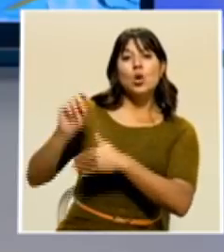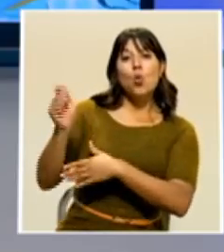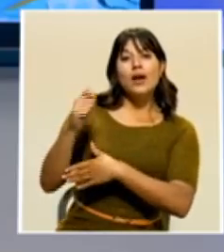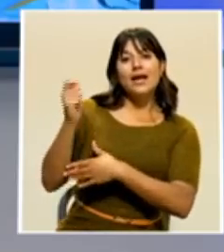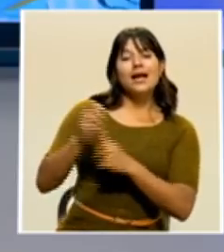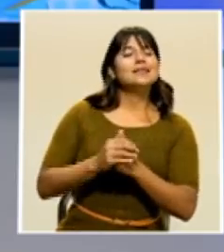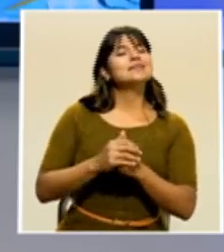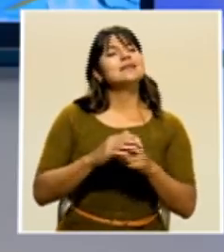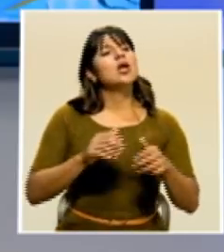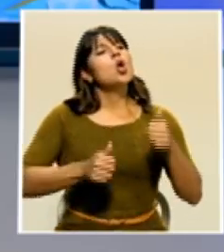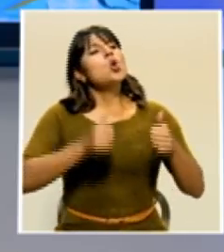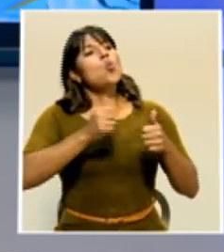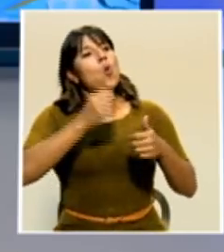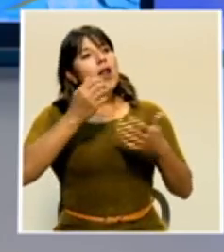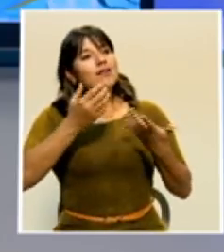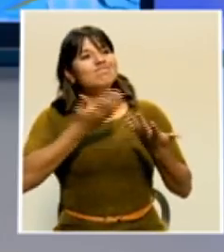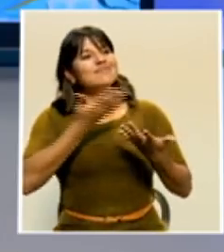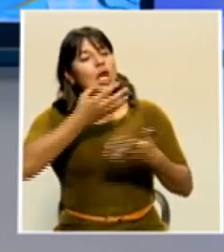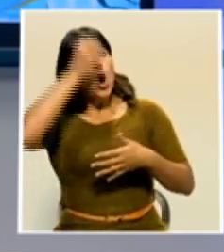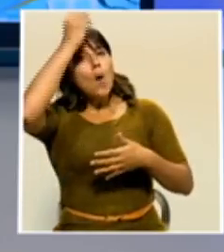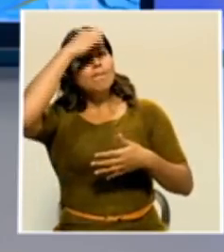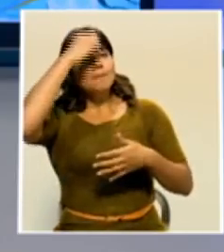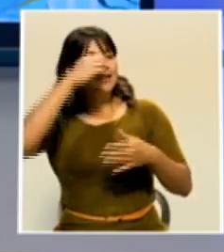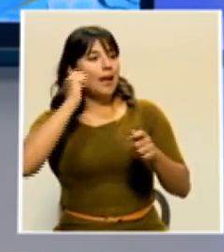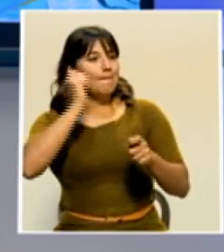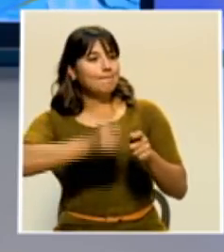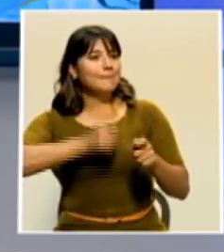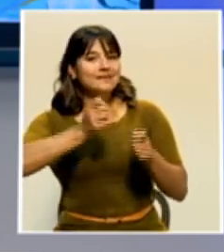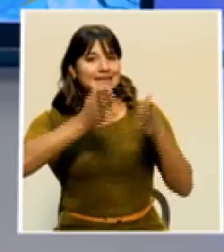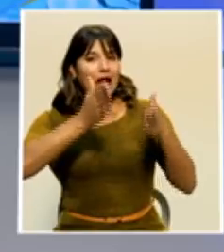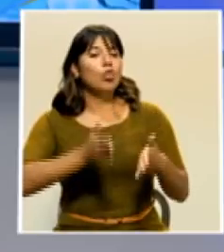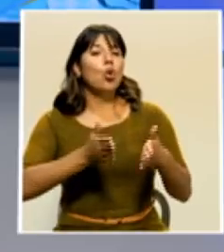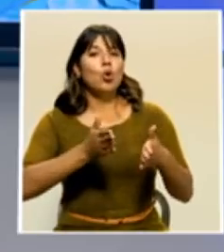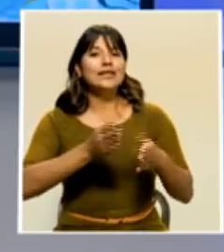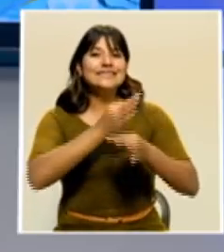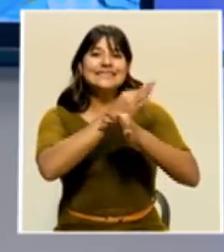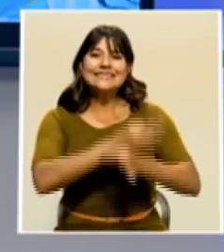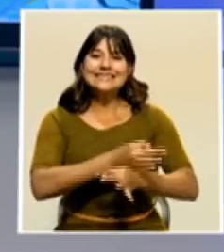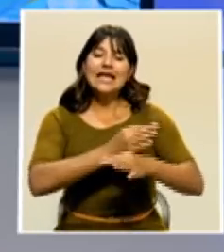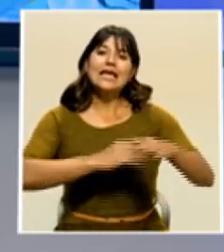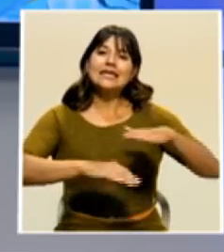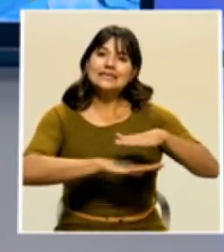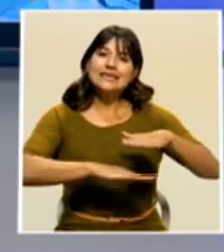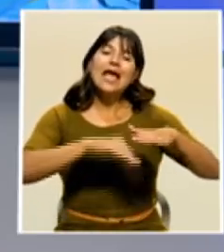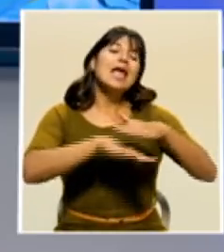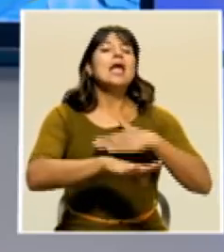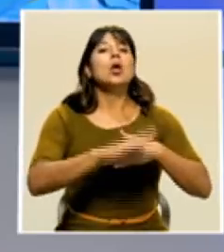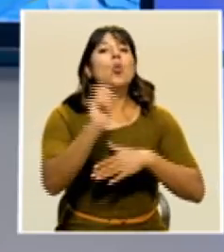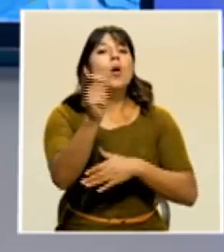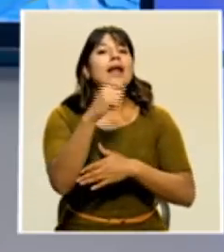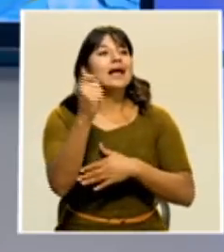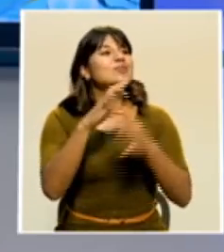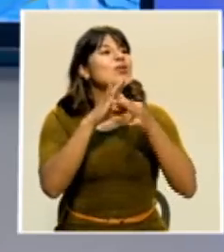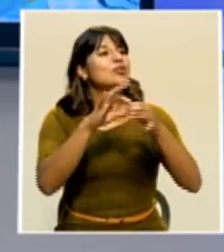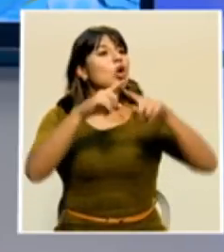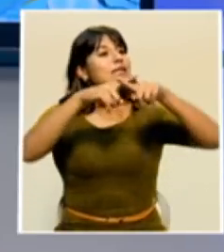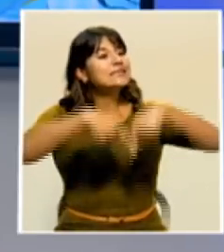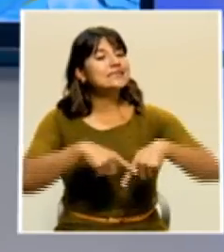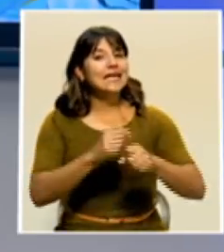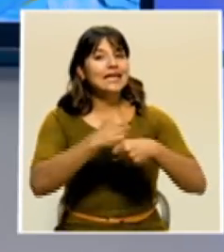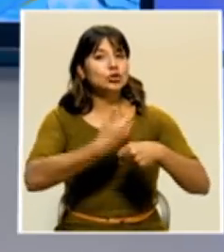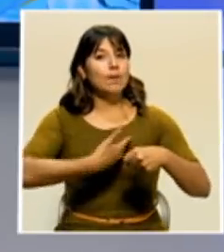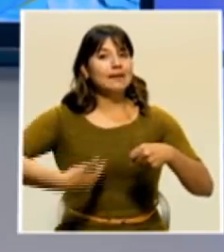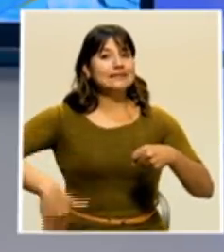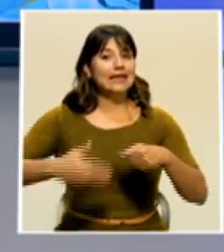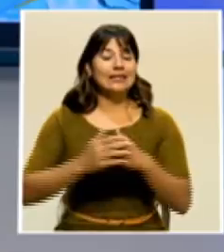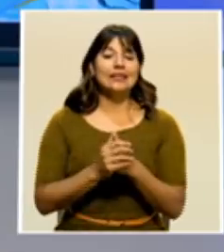pescadores artesanales de Guanacaste al veto que hizo el presidente a la pesca de arrastre?